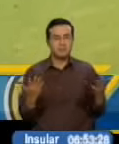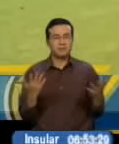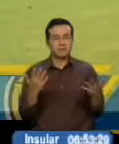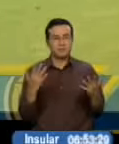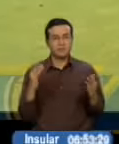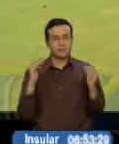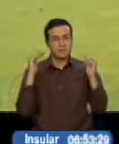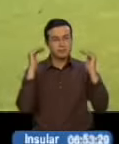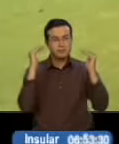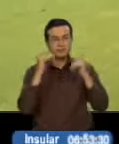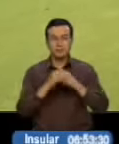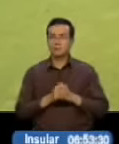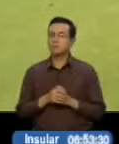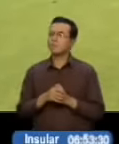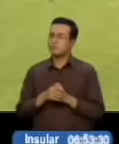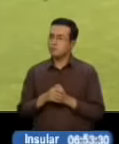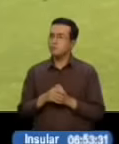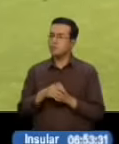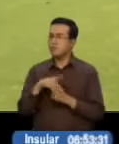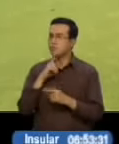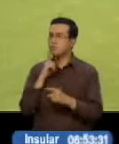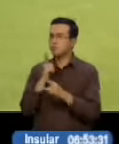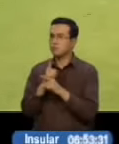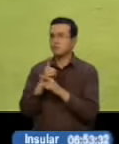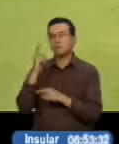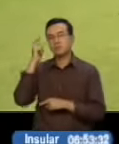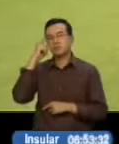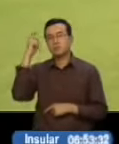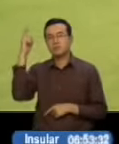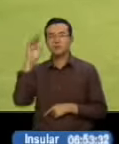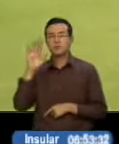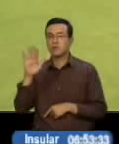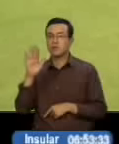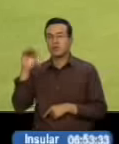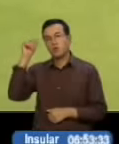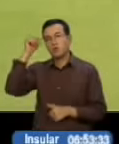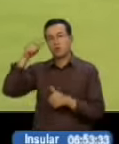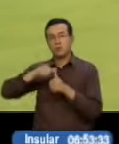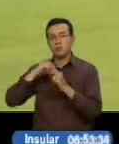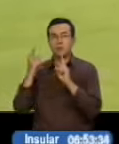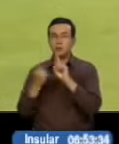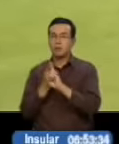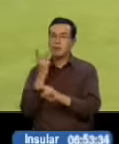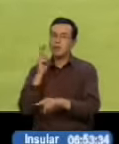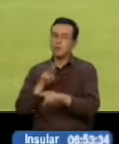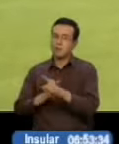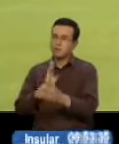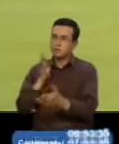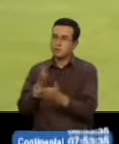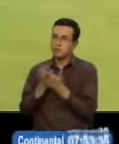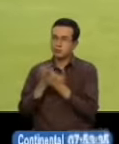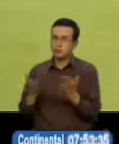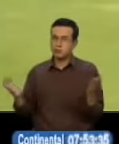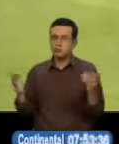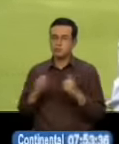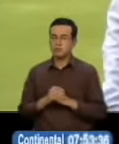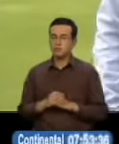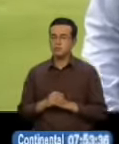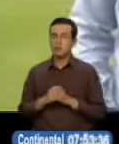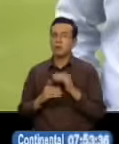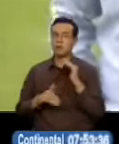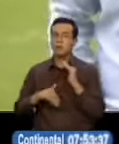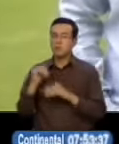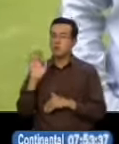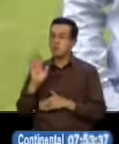los frutos, ¿no? Sí, y se deben venir a la mente esos recuerdos de su primera llegada acá, profesor. Y además el paso